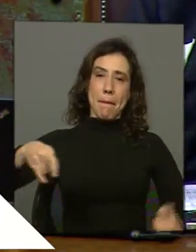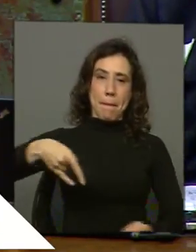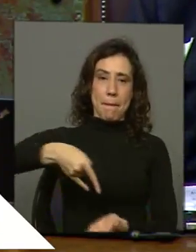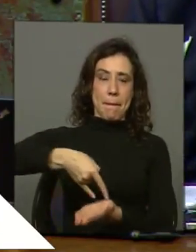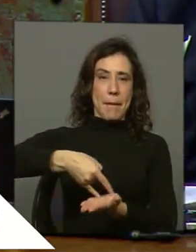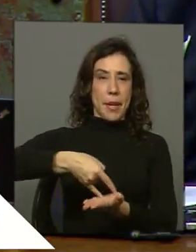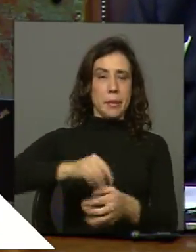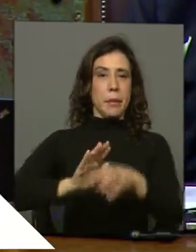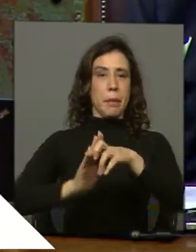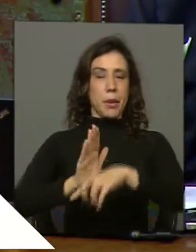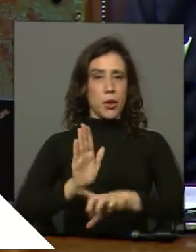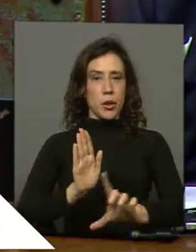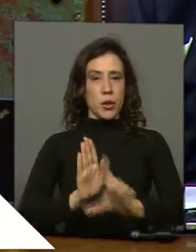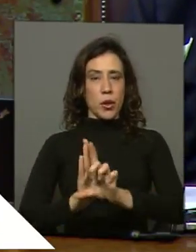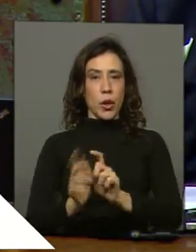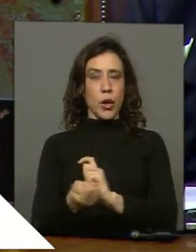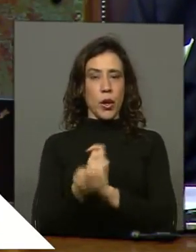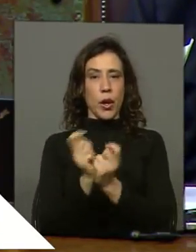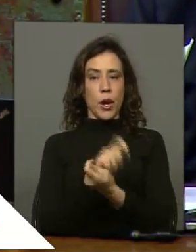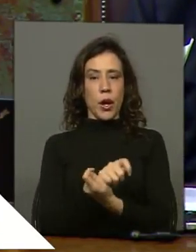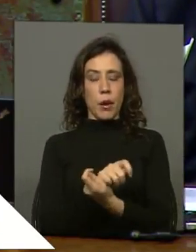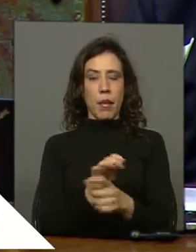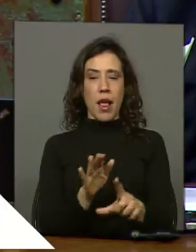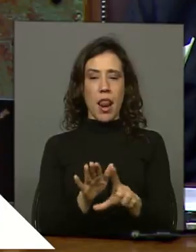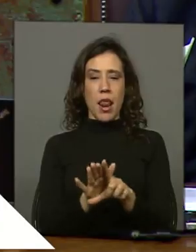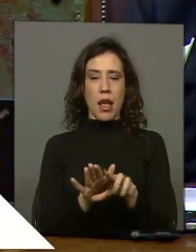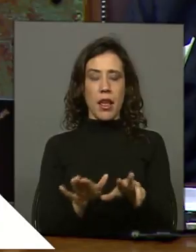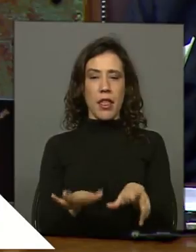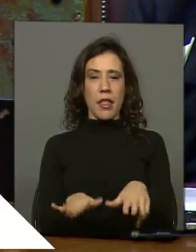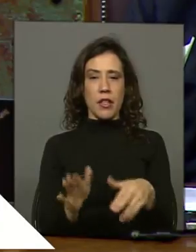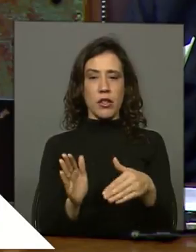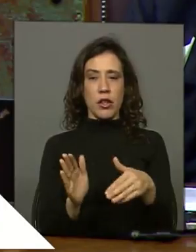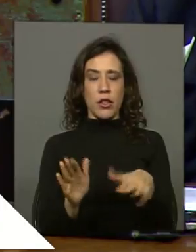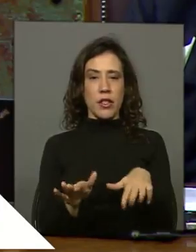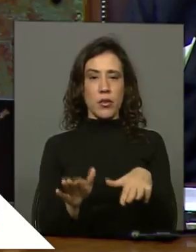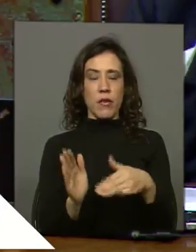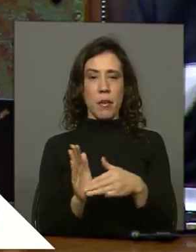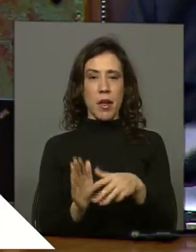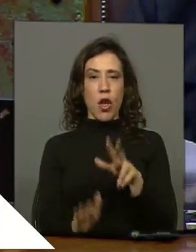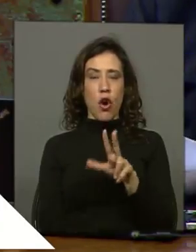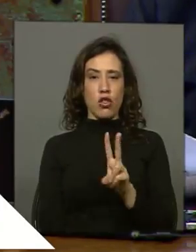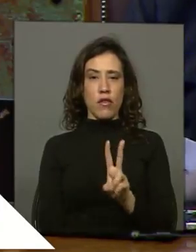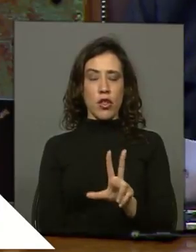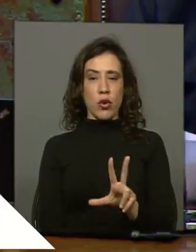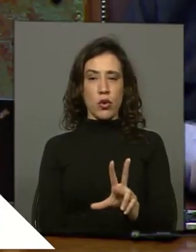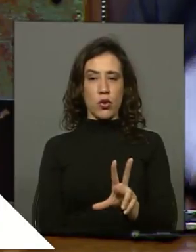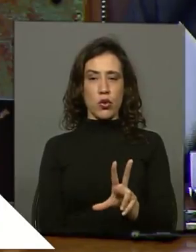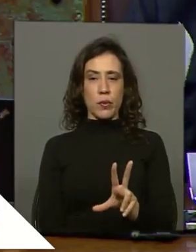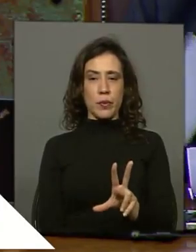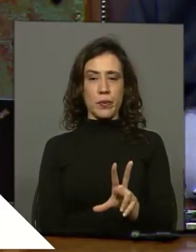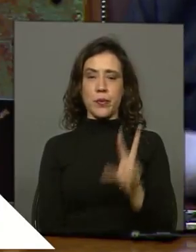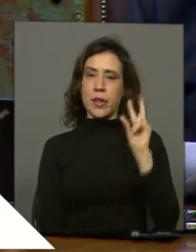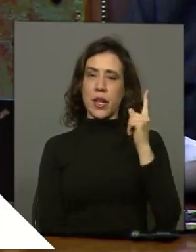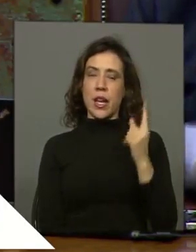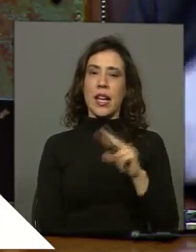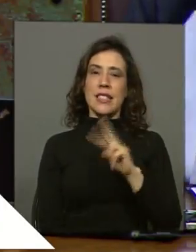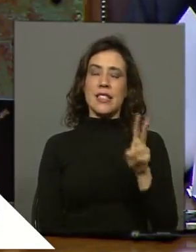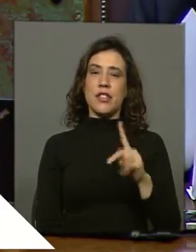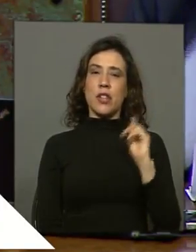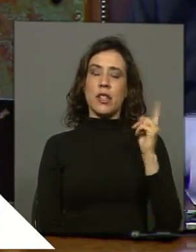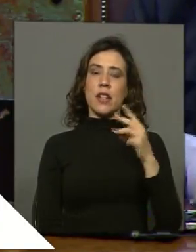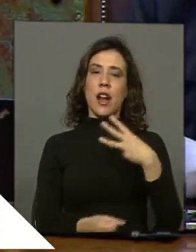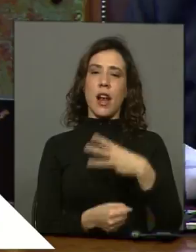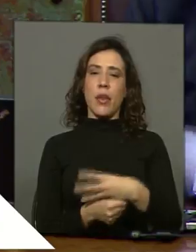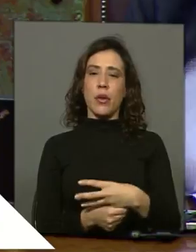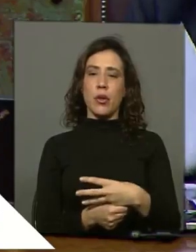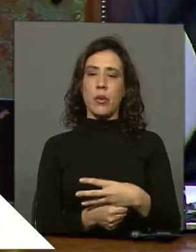Nacional de un proyecto de ley que modifique la ley número 19.828 que crea el servicio nacional del